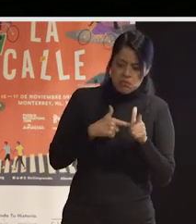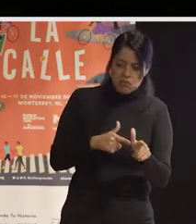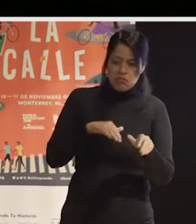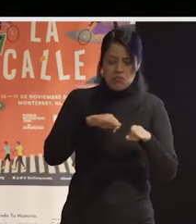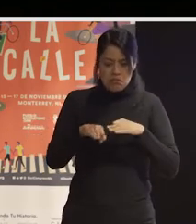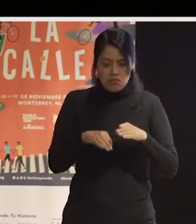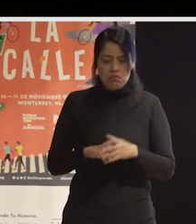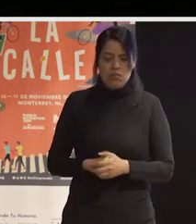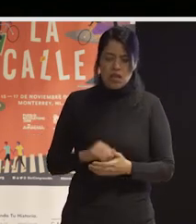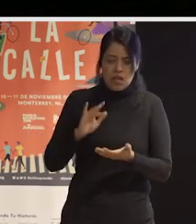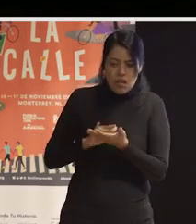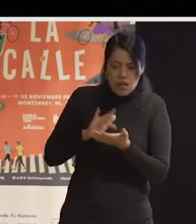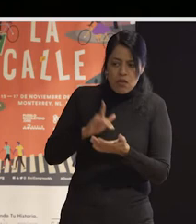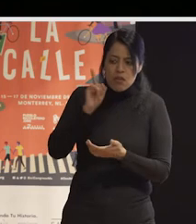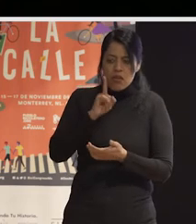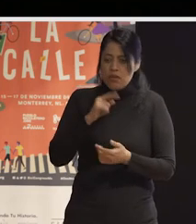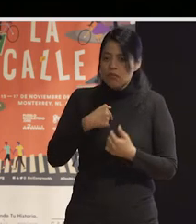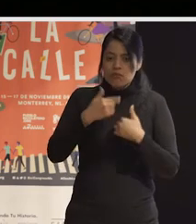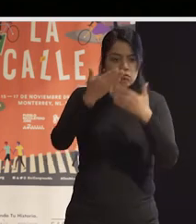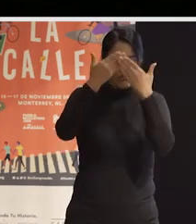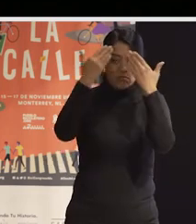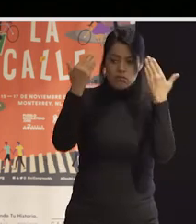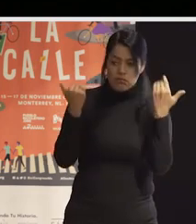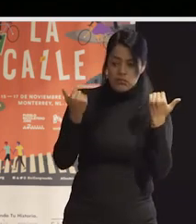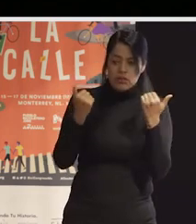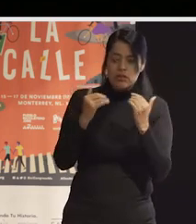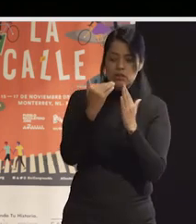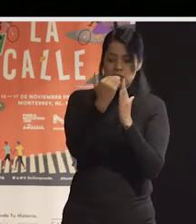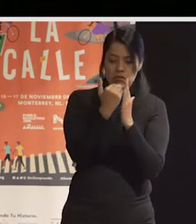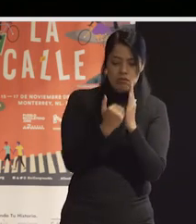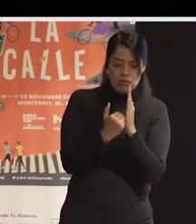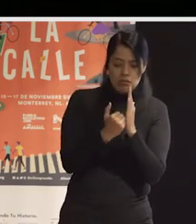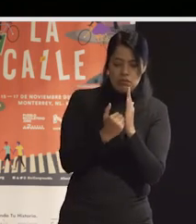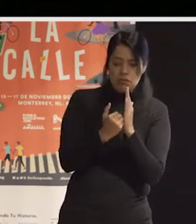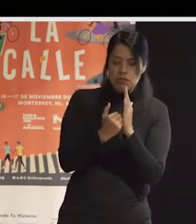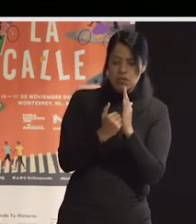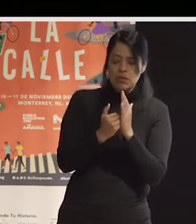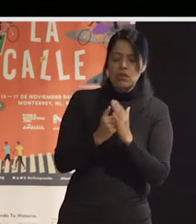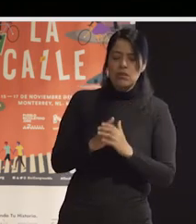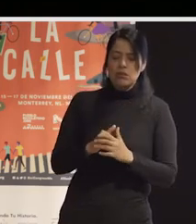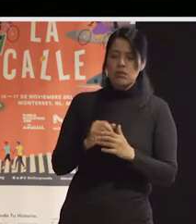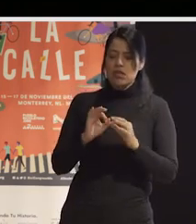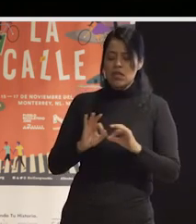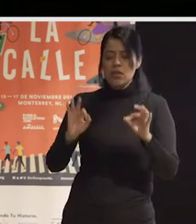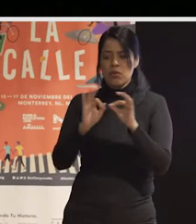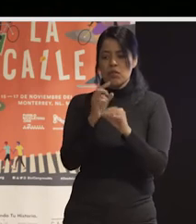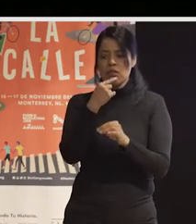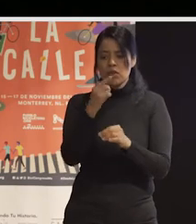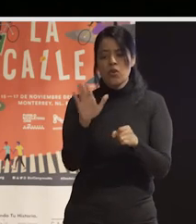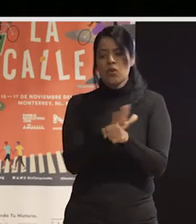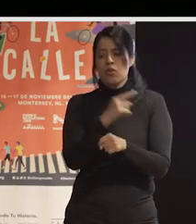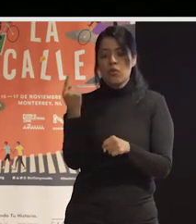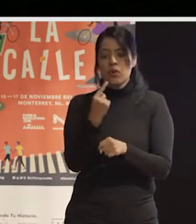mujeres yo yo uno no se da cuenta de que eso disminuye la importancia de lo que están diciendo diciendo porque